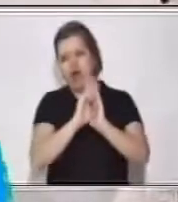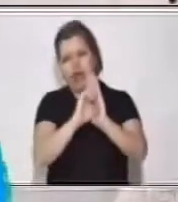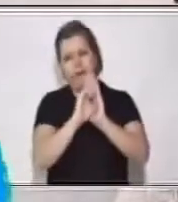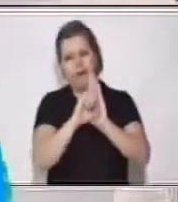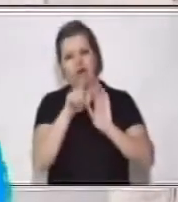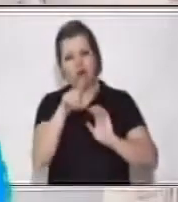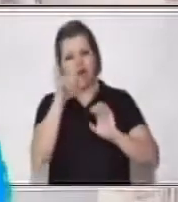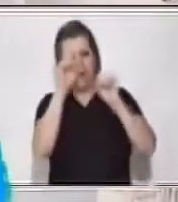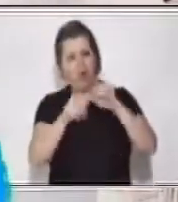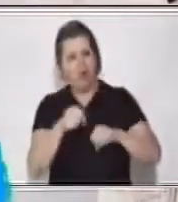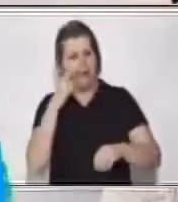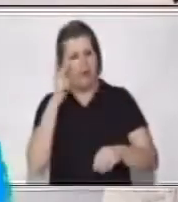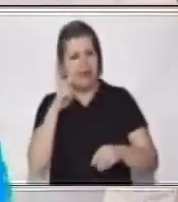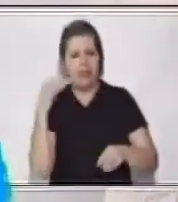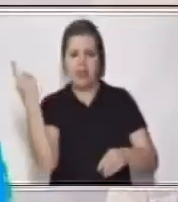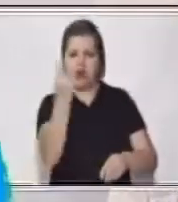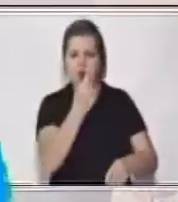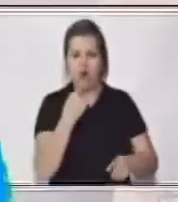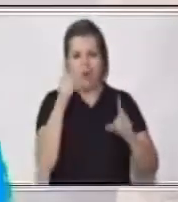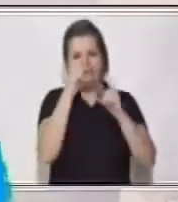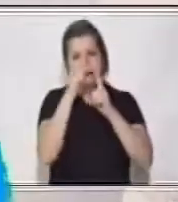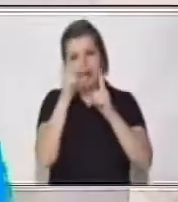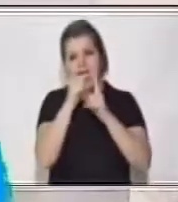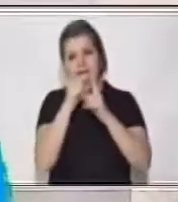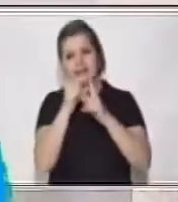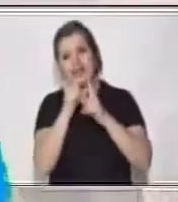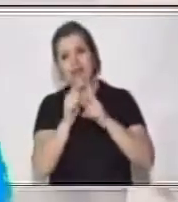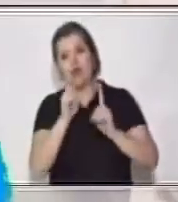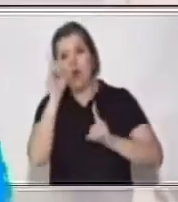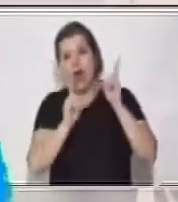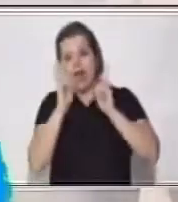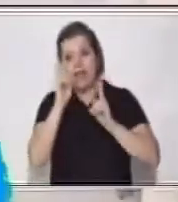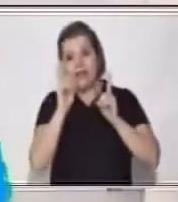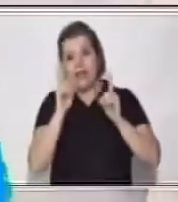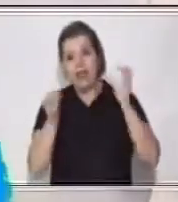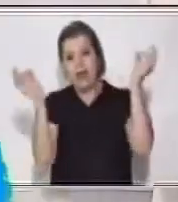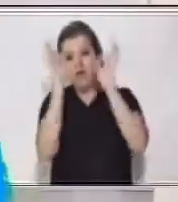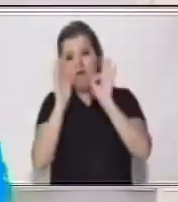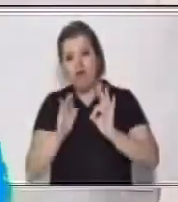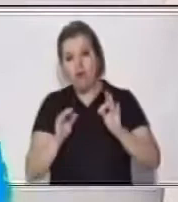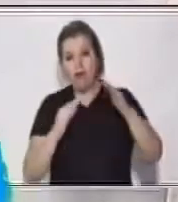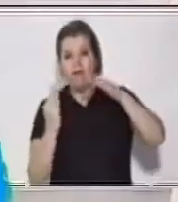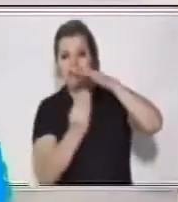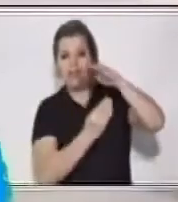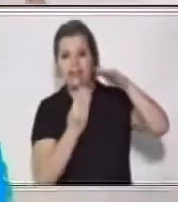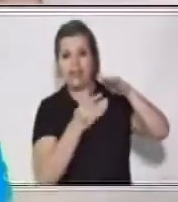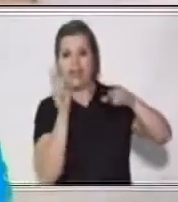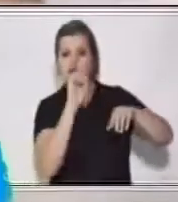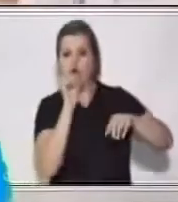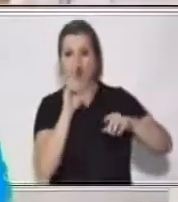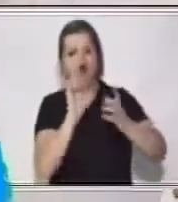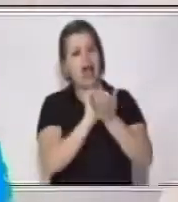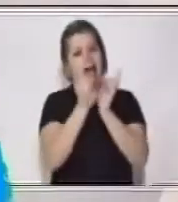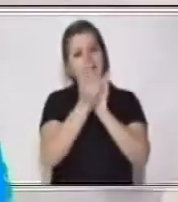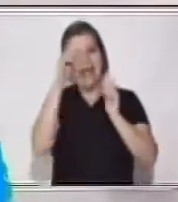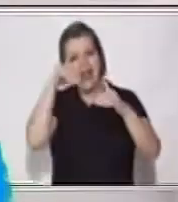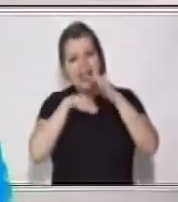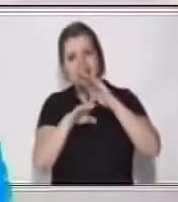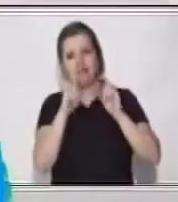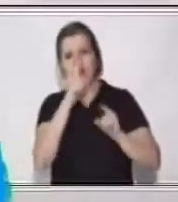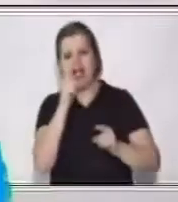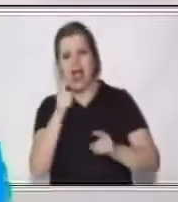identificar cuál de todas estas palabras es nuestro morfema base, eso quiere decir lo que no cambia dentro de estas